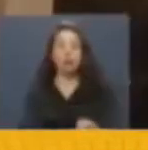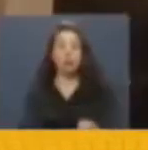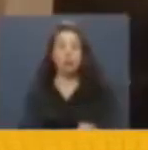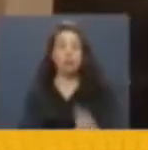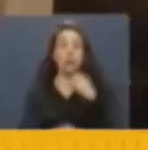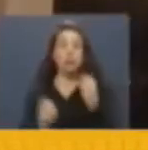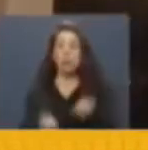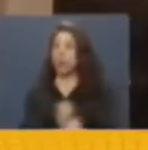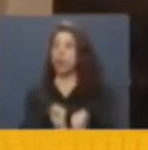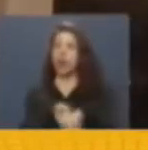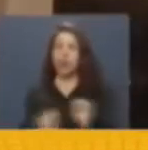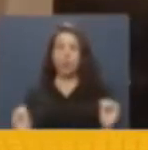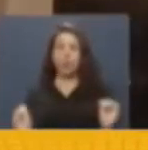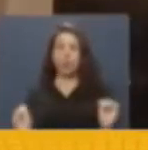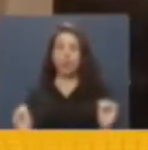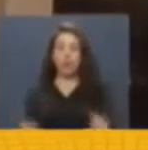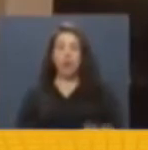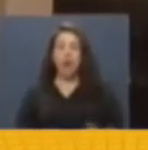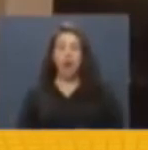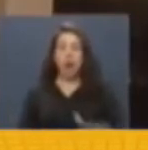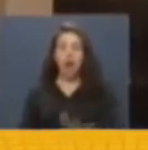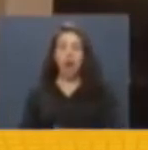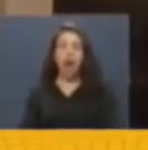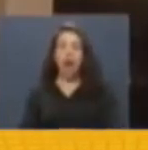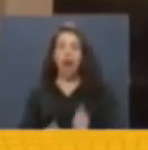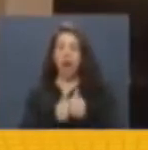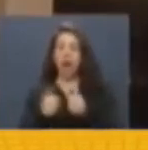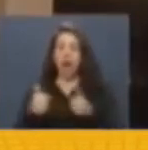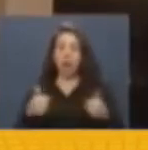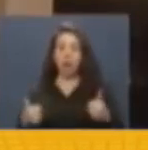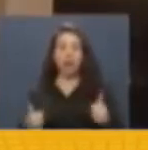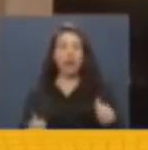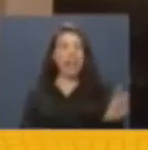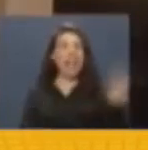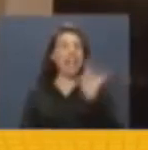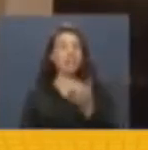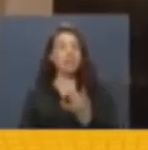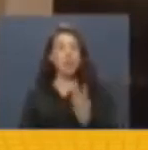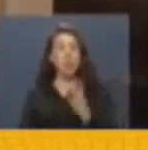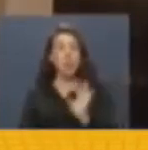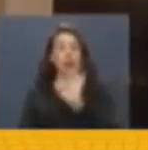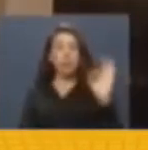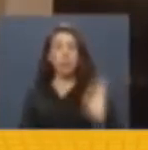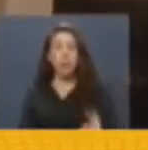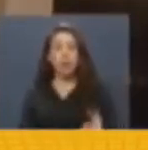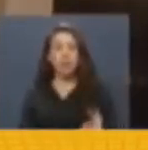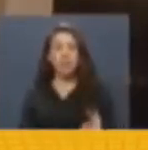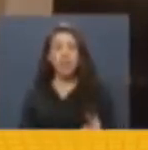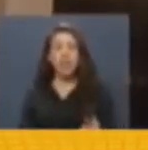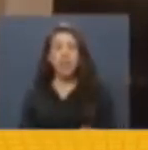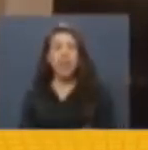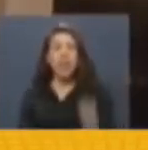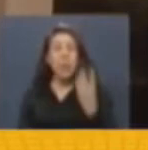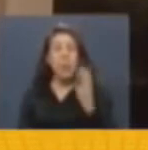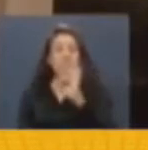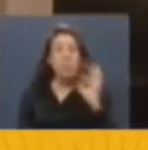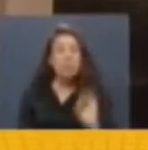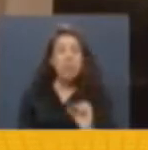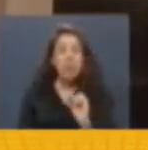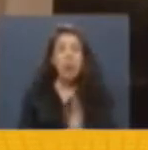Porque no es posible que hoy día tengamos autoridades elegidas con el 40% del 40% que fue a